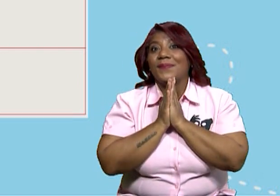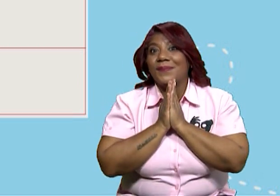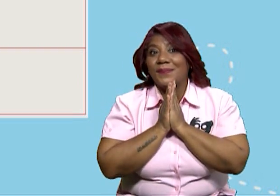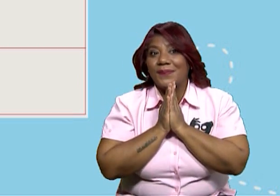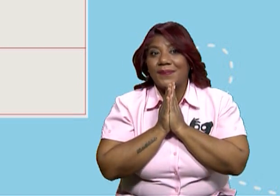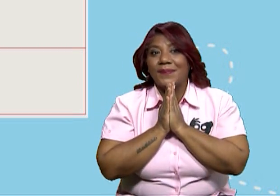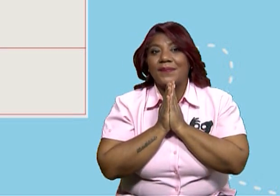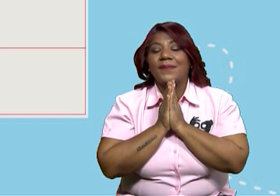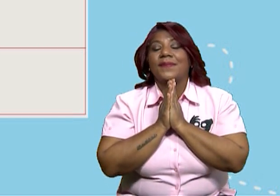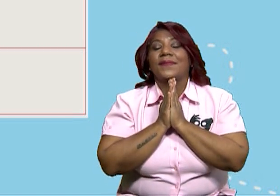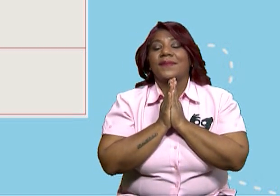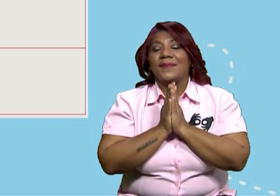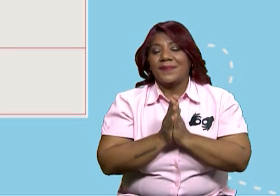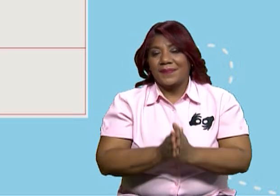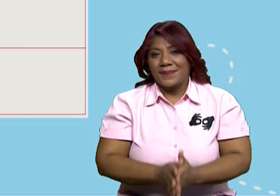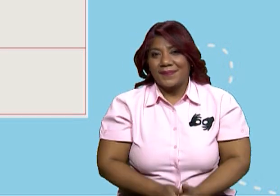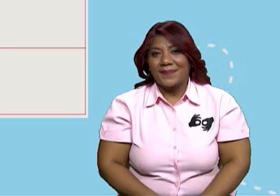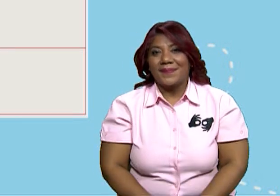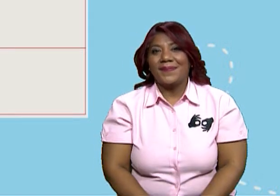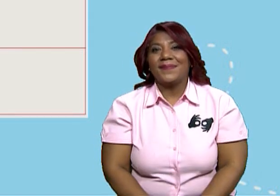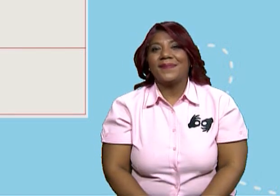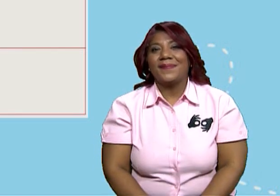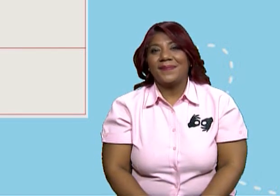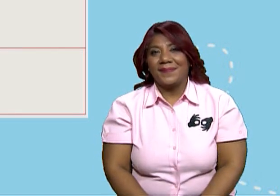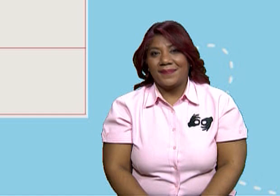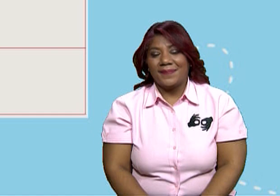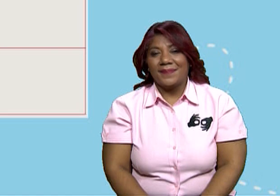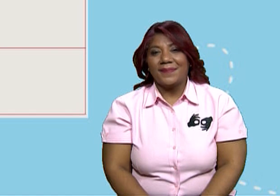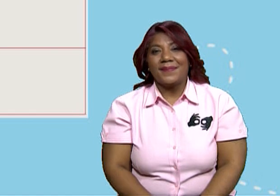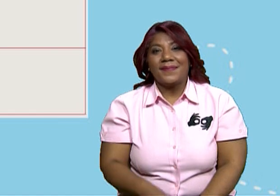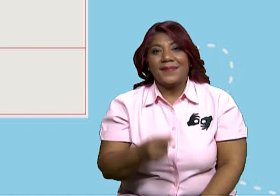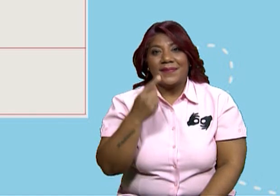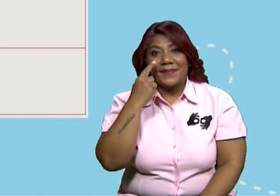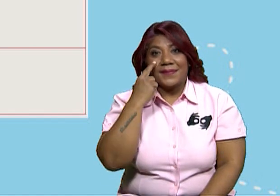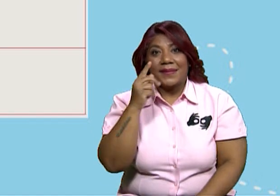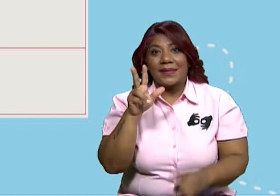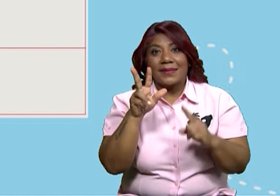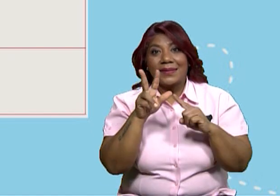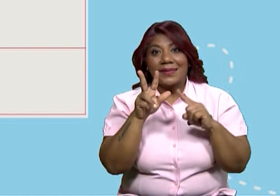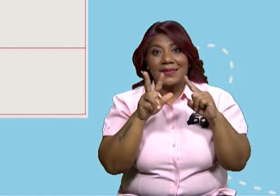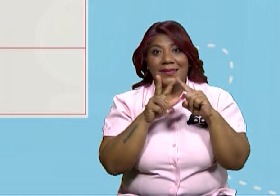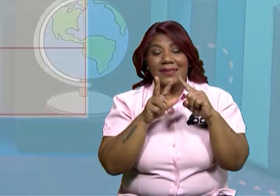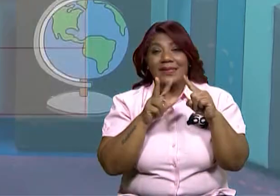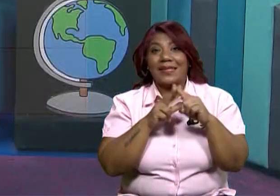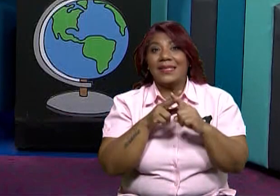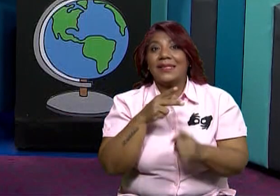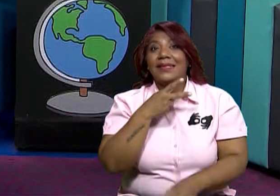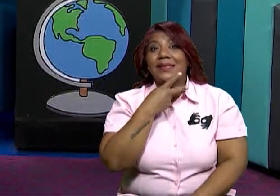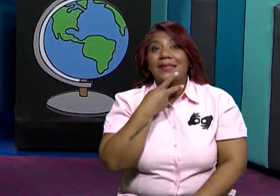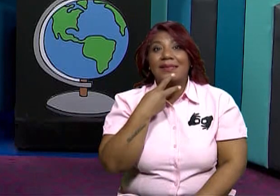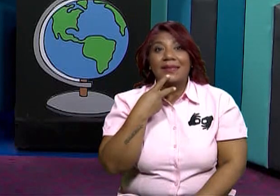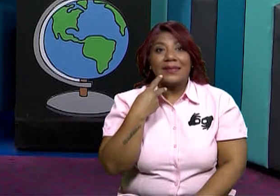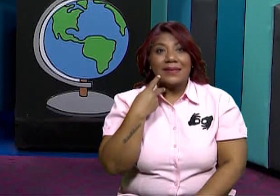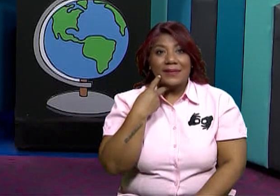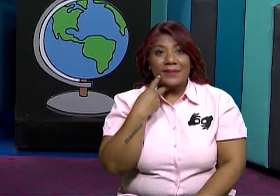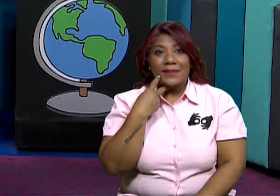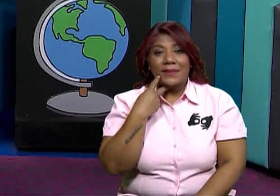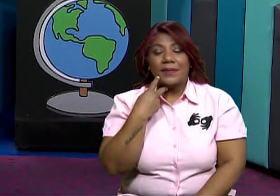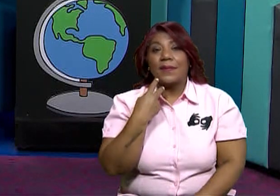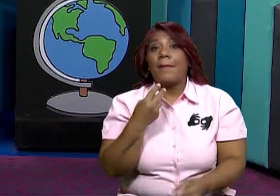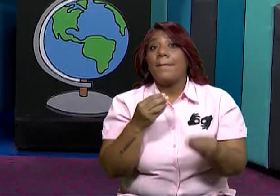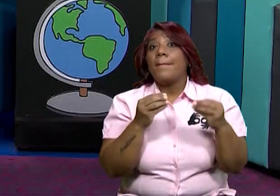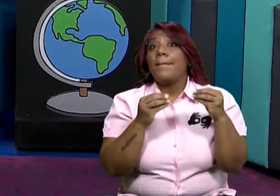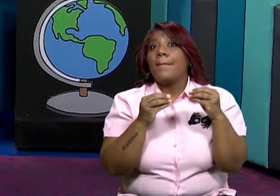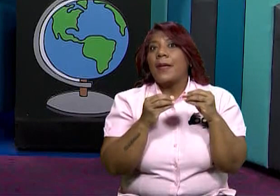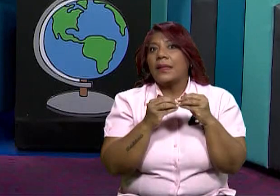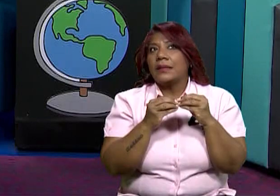Teresa de Calcuta, convirtió. Allí vemos tres verbos. En las historias vas a encontrar cualquier cantidad de